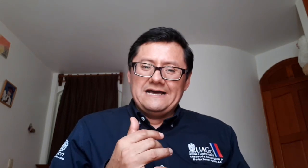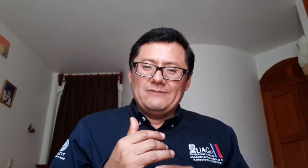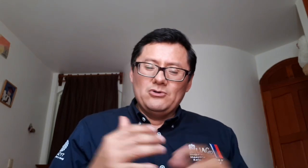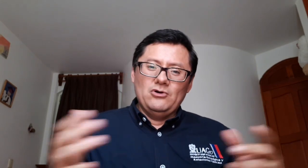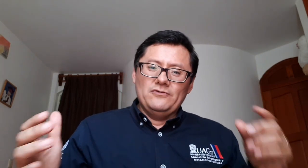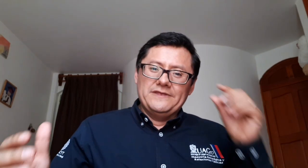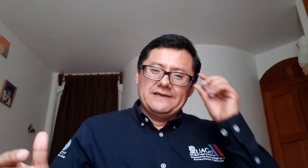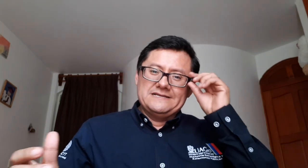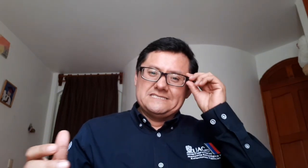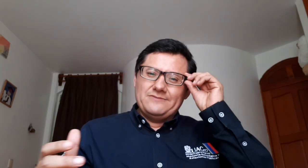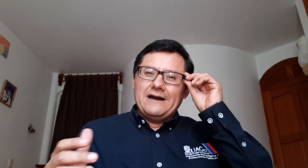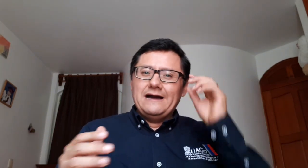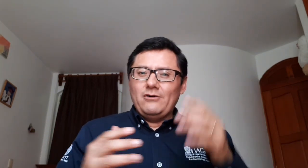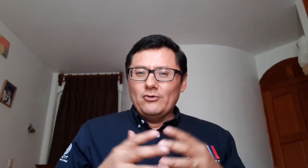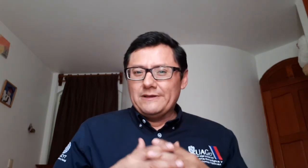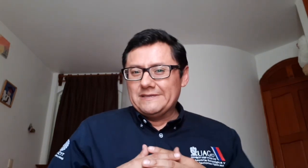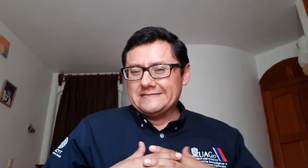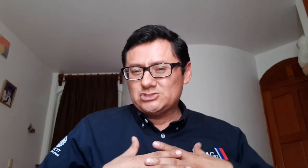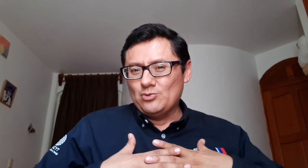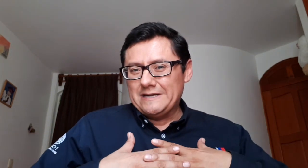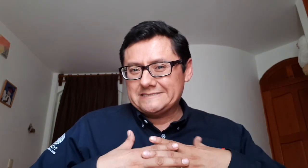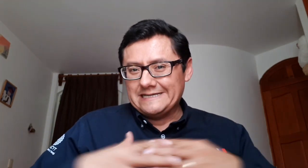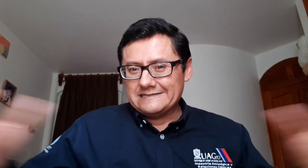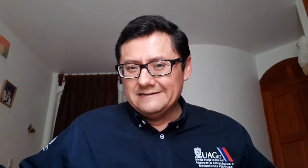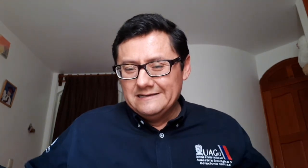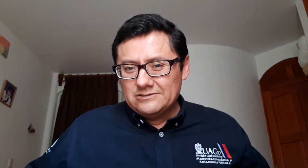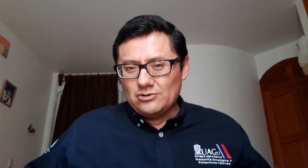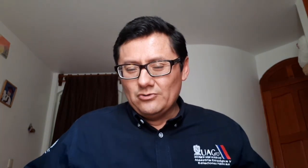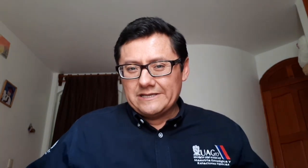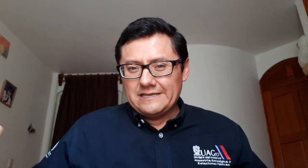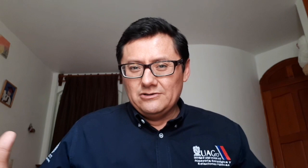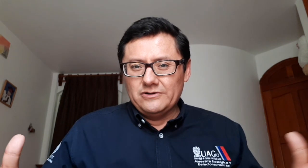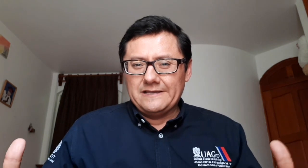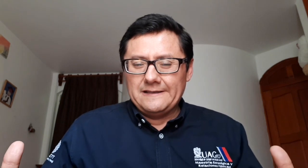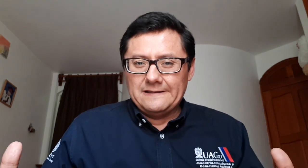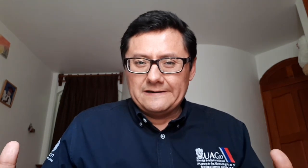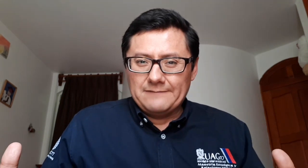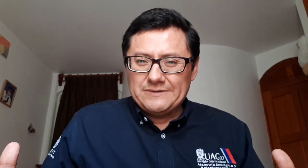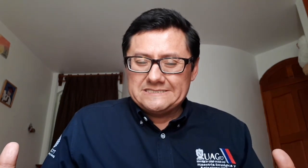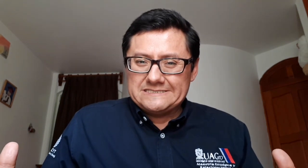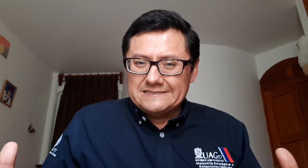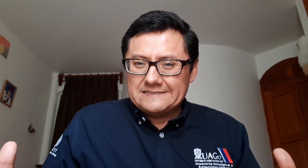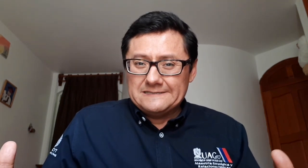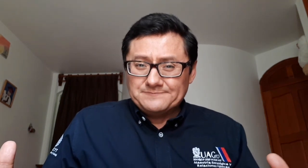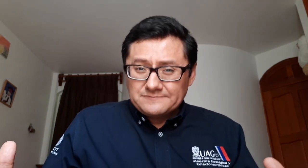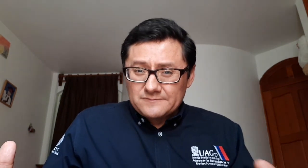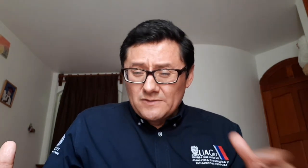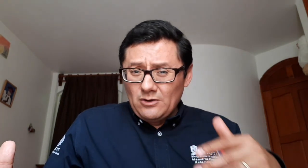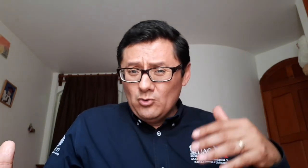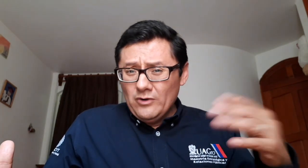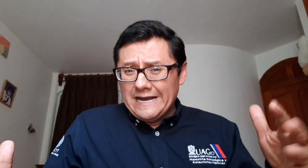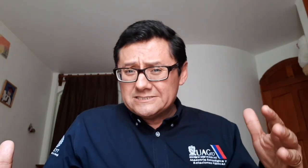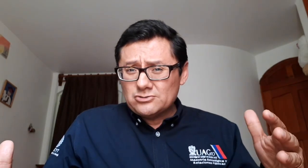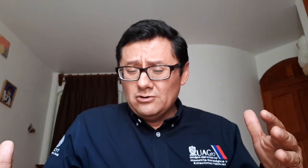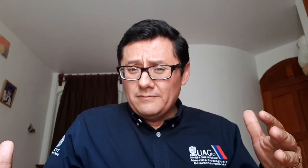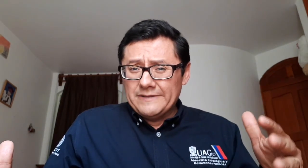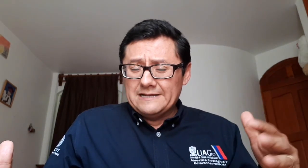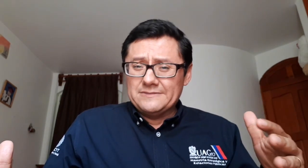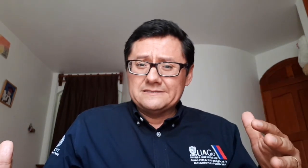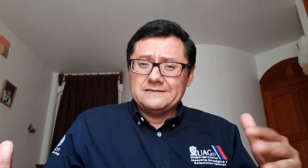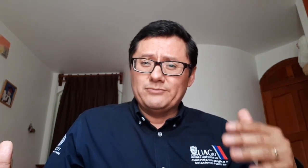camionetas. Habló de que se va obviamente a subastar todo aquello que represente un